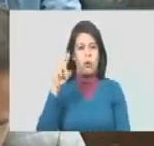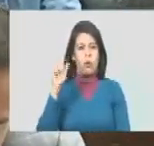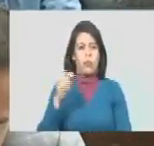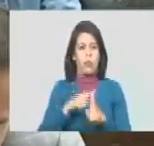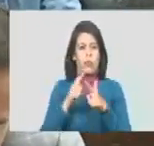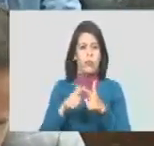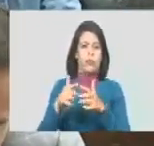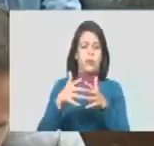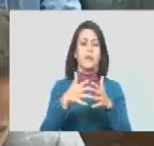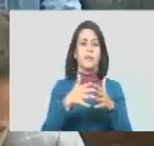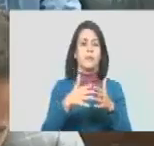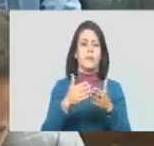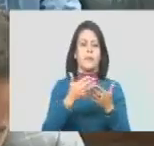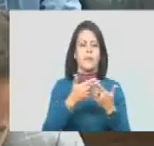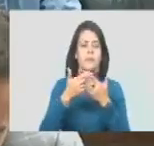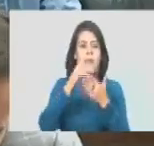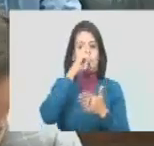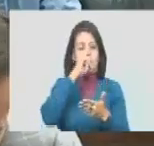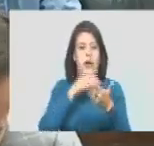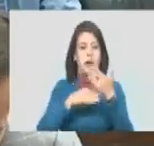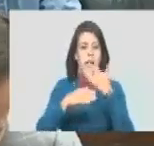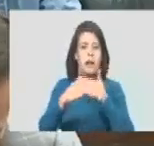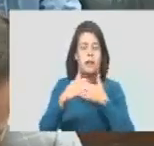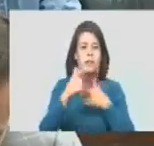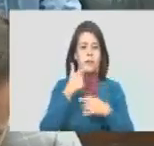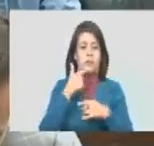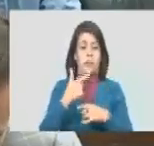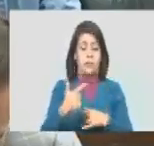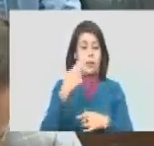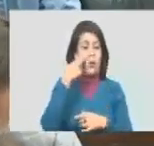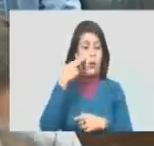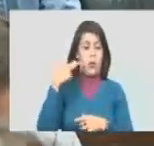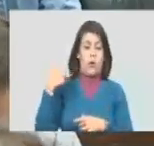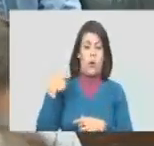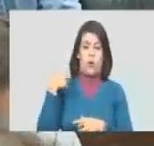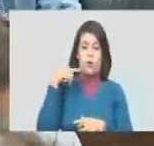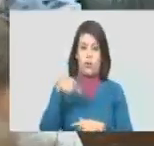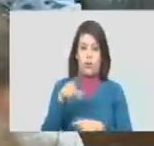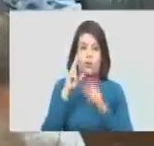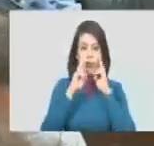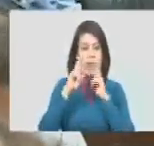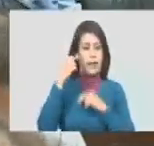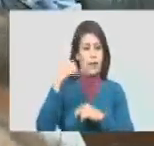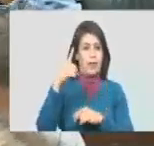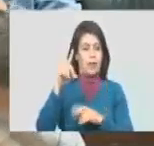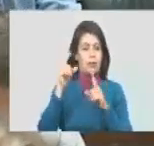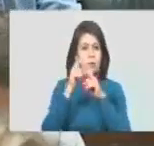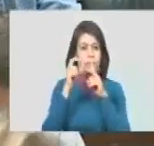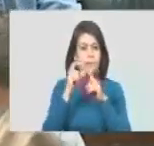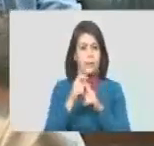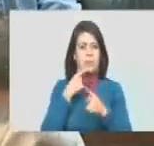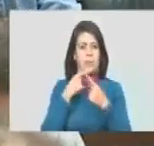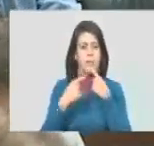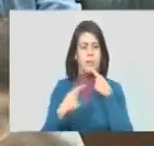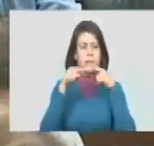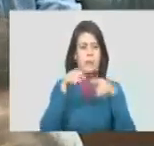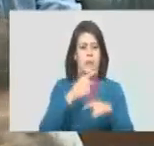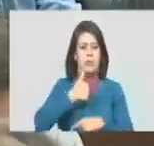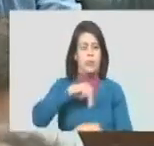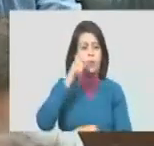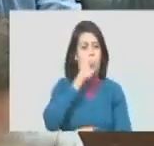como entidad federal. Además de eso, nos llena de orgullo tomar este derecho de palabra para expresarle